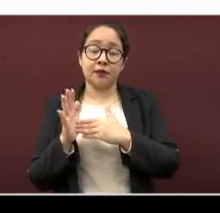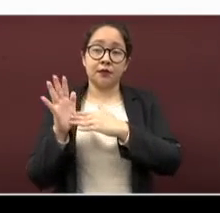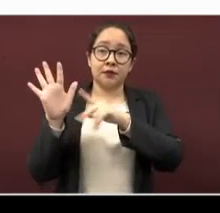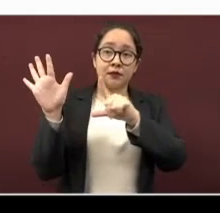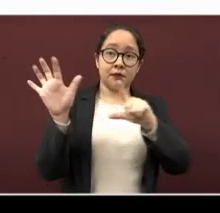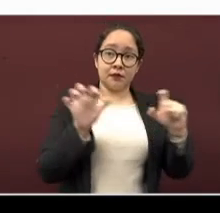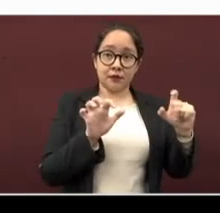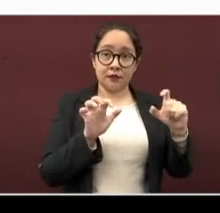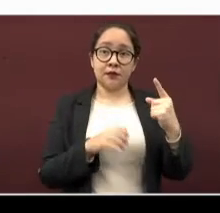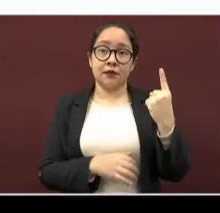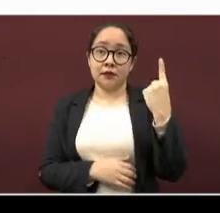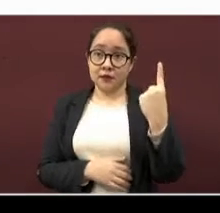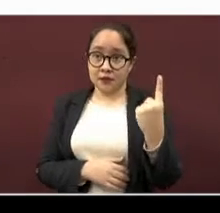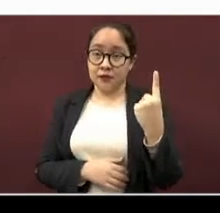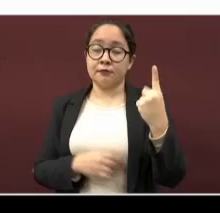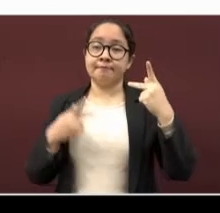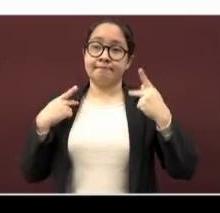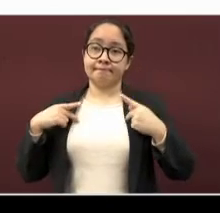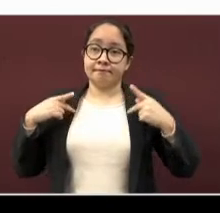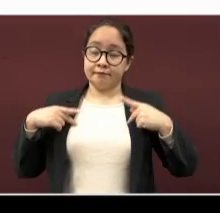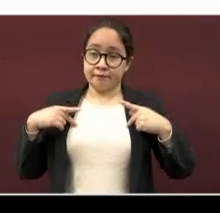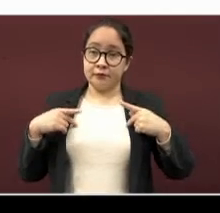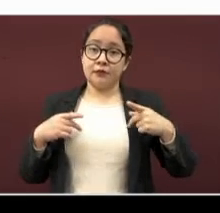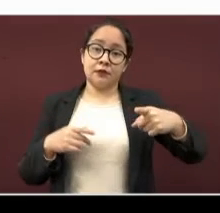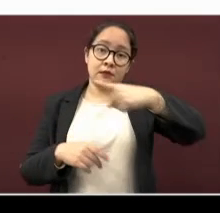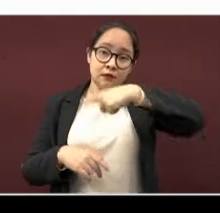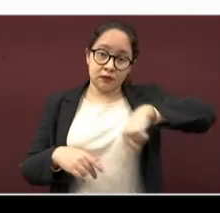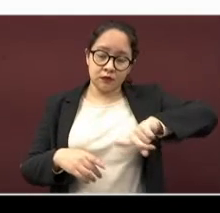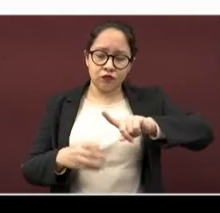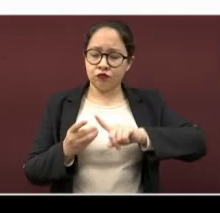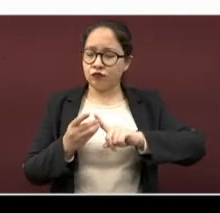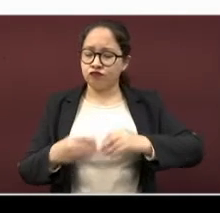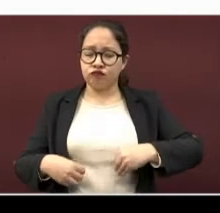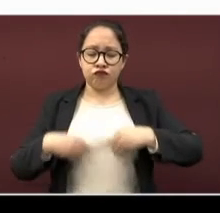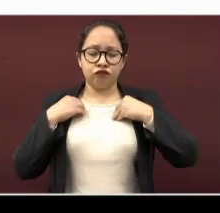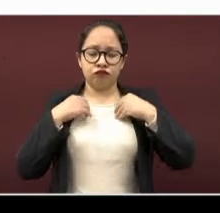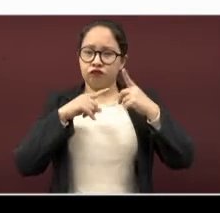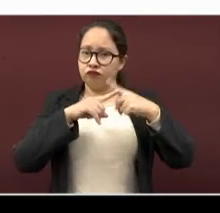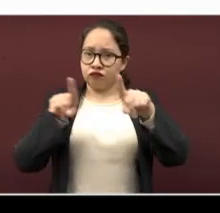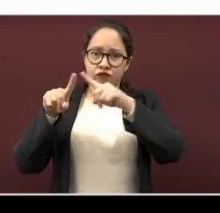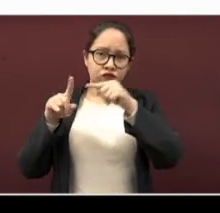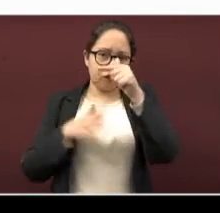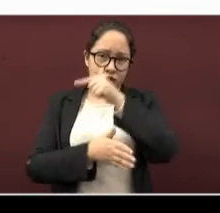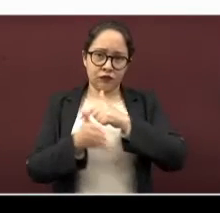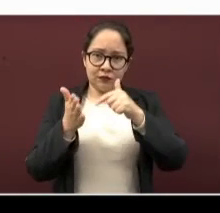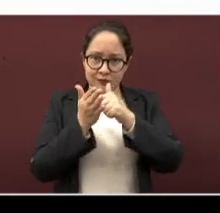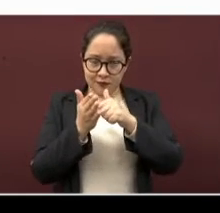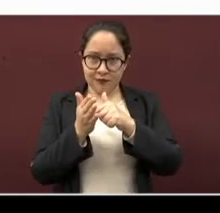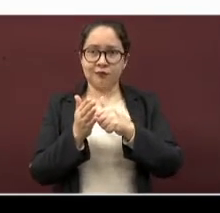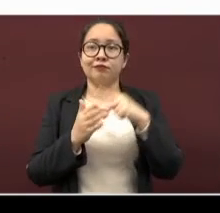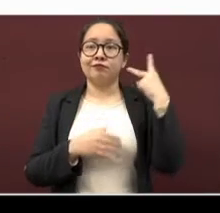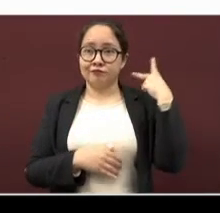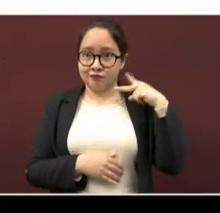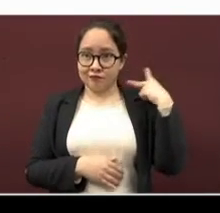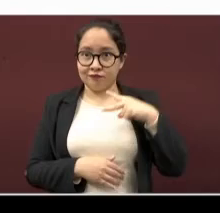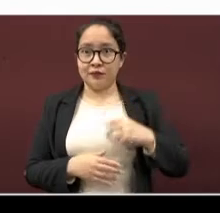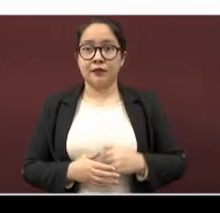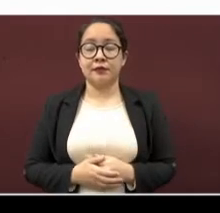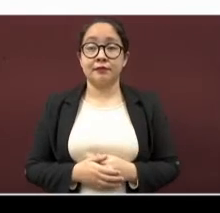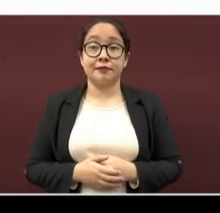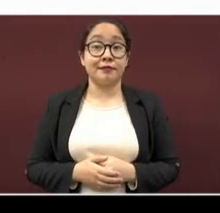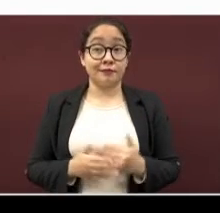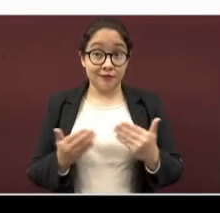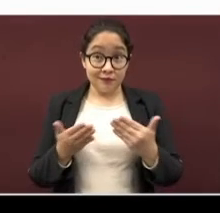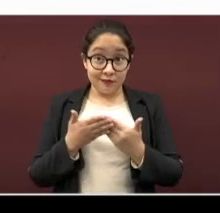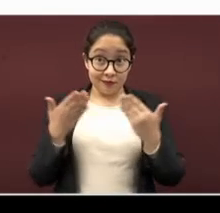701 habitantes de diferentes localidades del territorio veracruzano y son